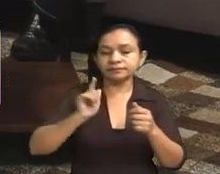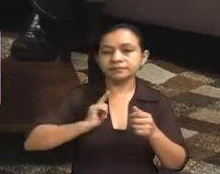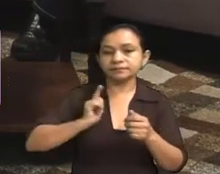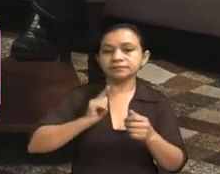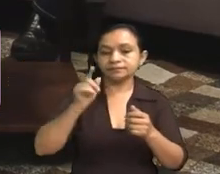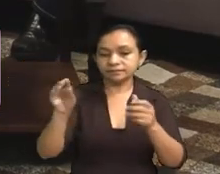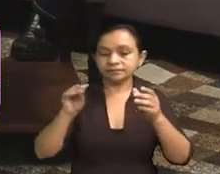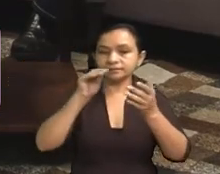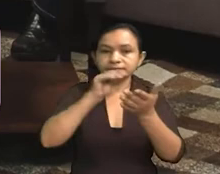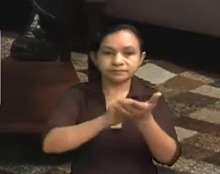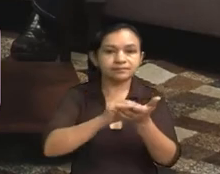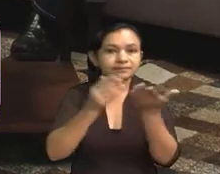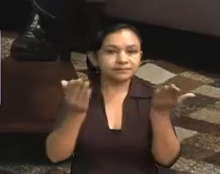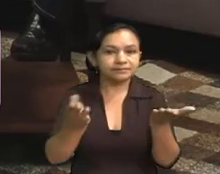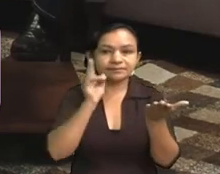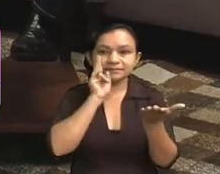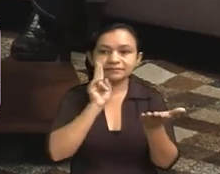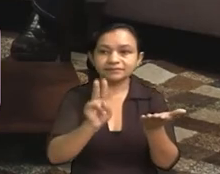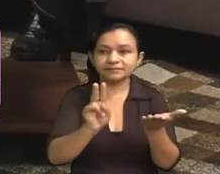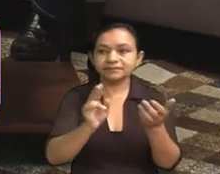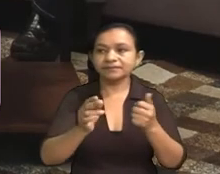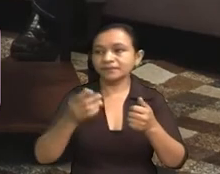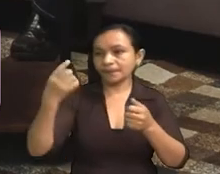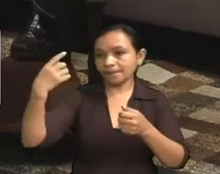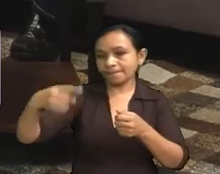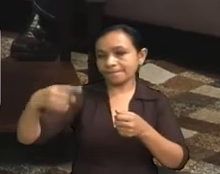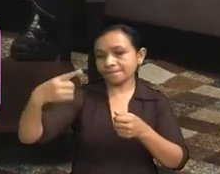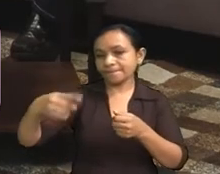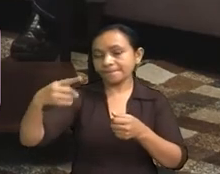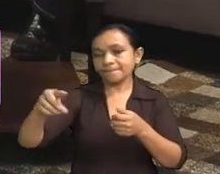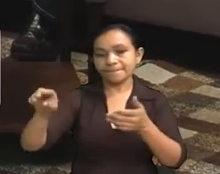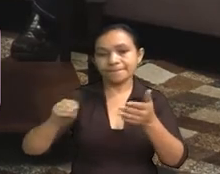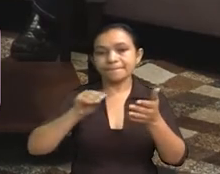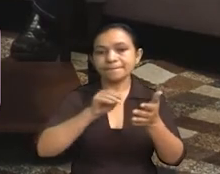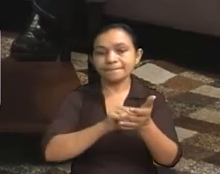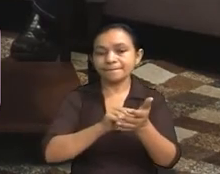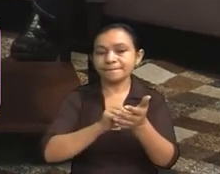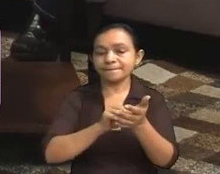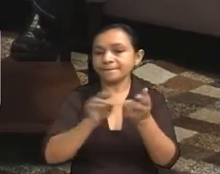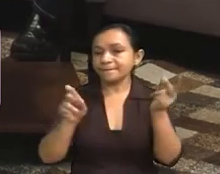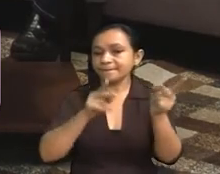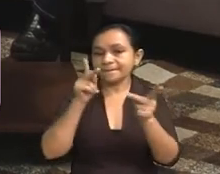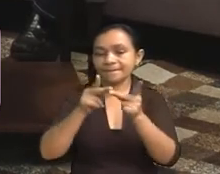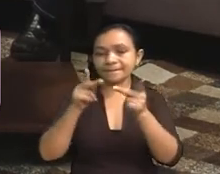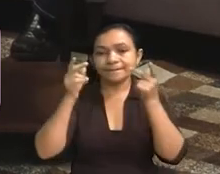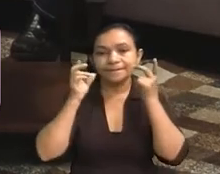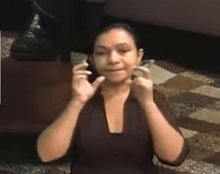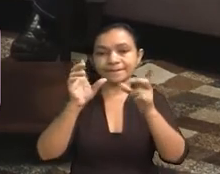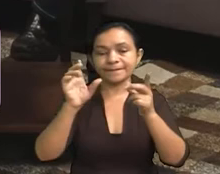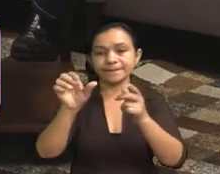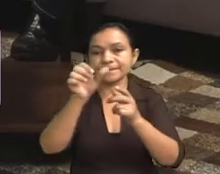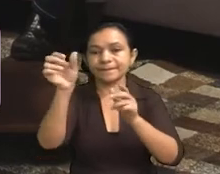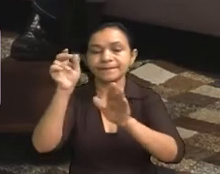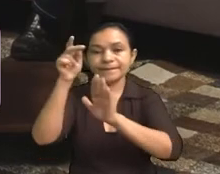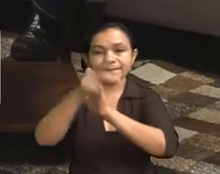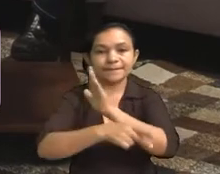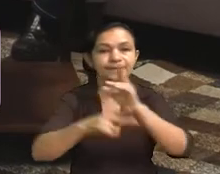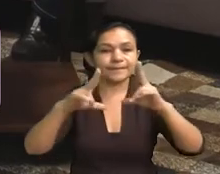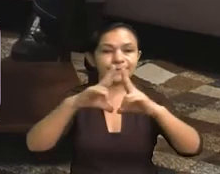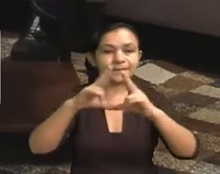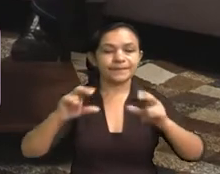ahí está incorporado la restitución y la incorporación plena de la Costa Caribe al resto del territorio